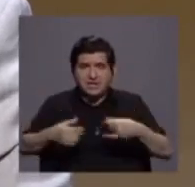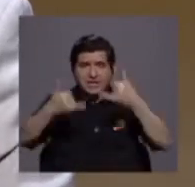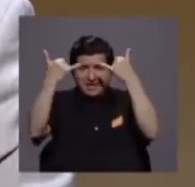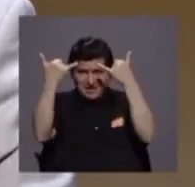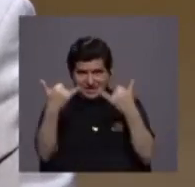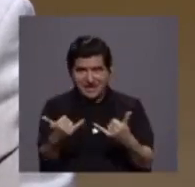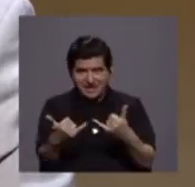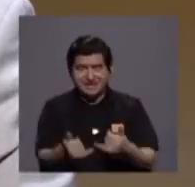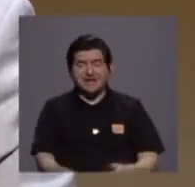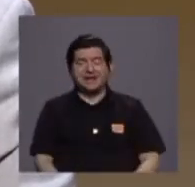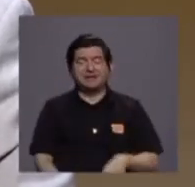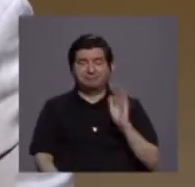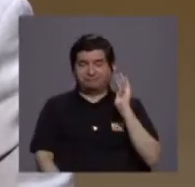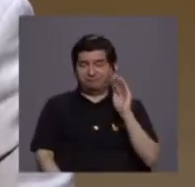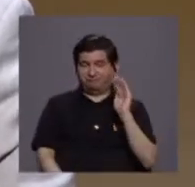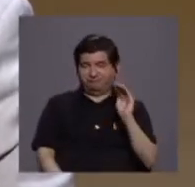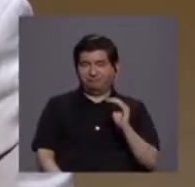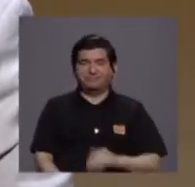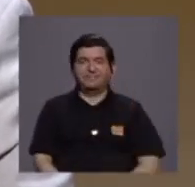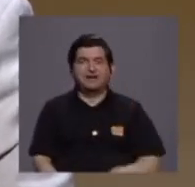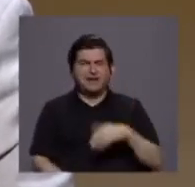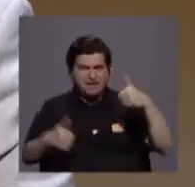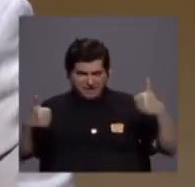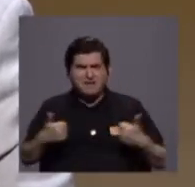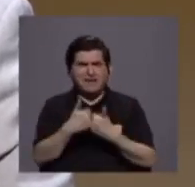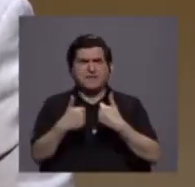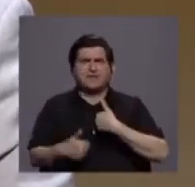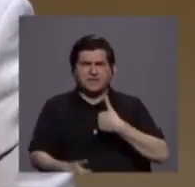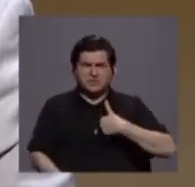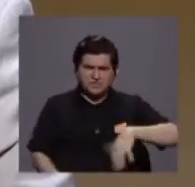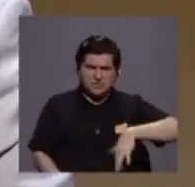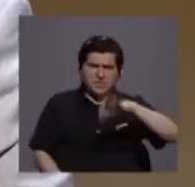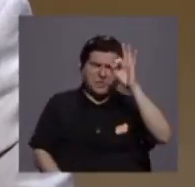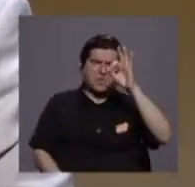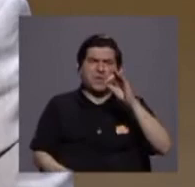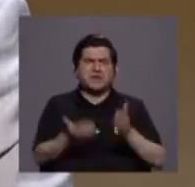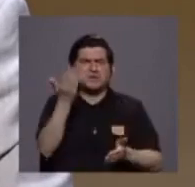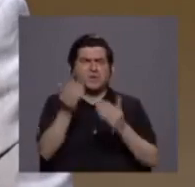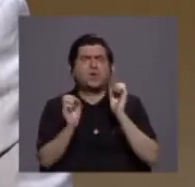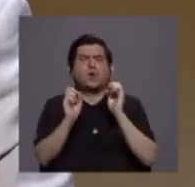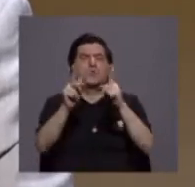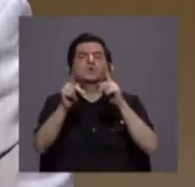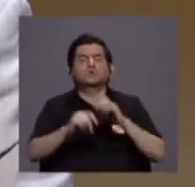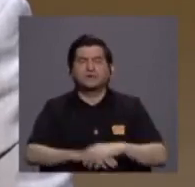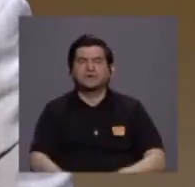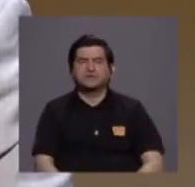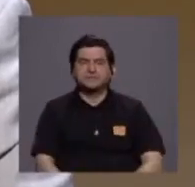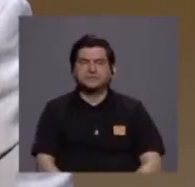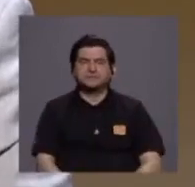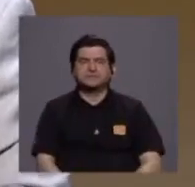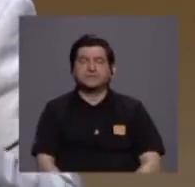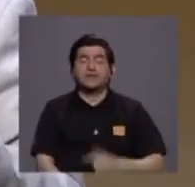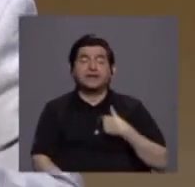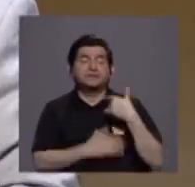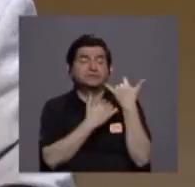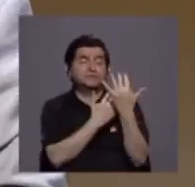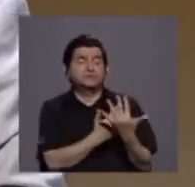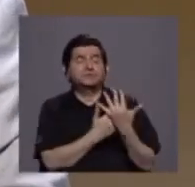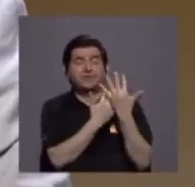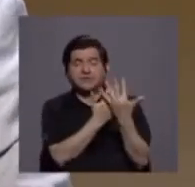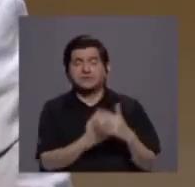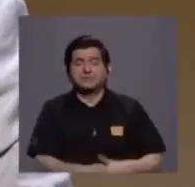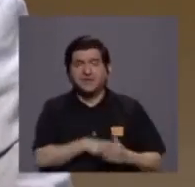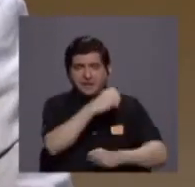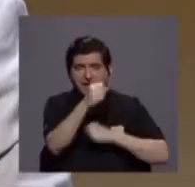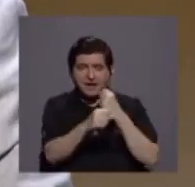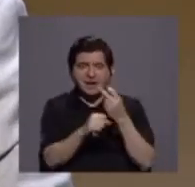se han anticipado. Y en ese reto yo más bien encuentro una oportunidad y estoy esperando con ansias el